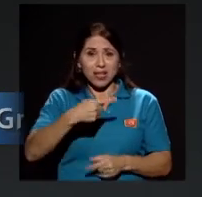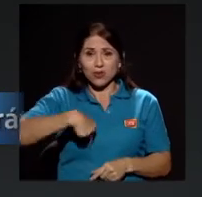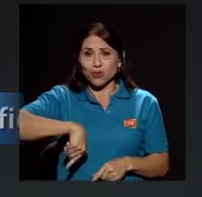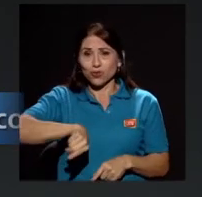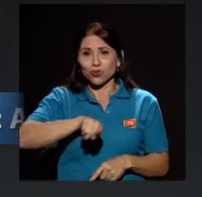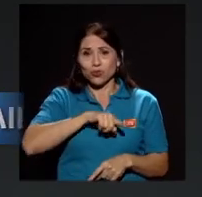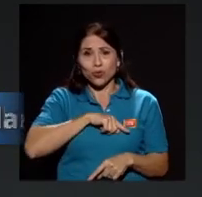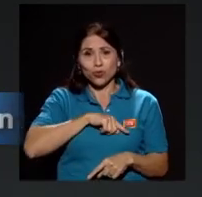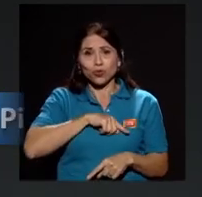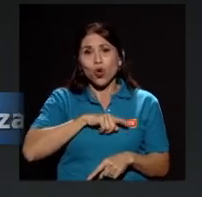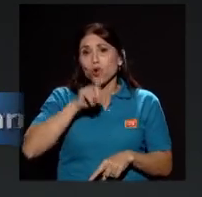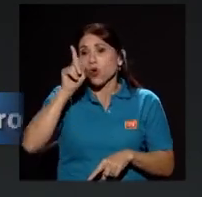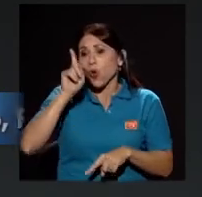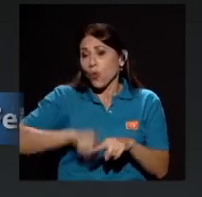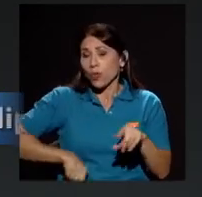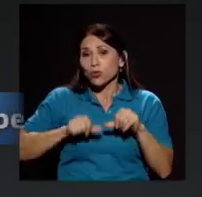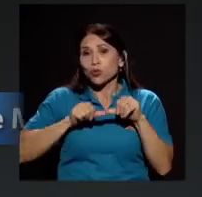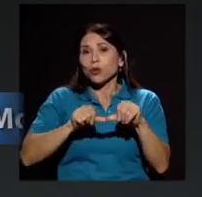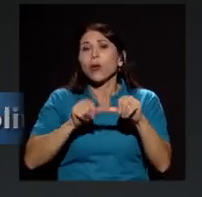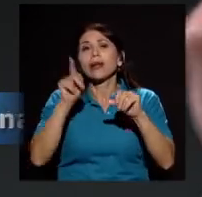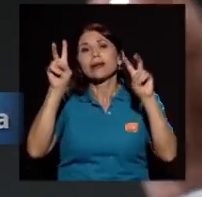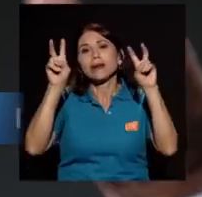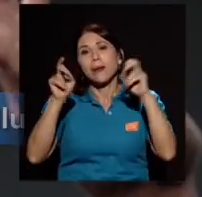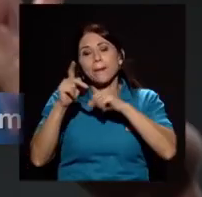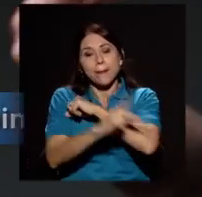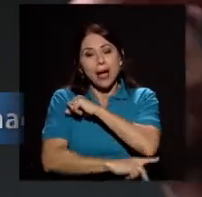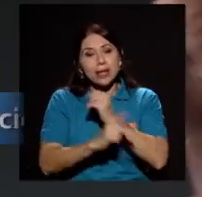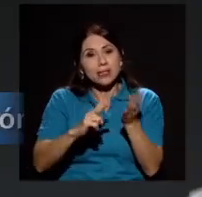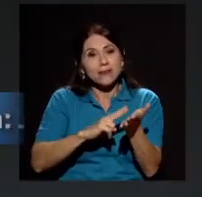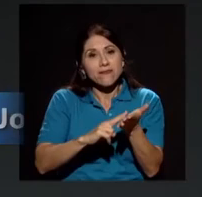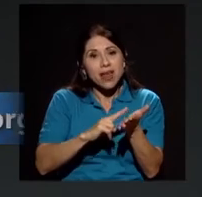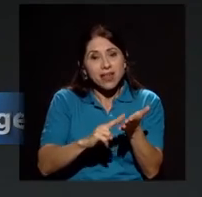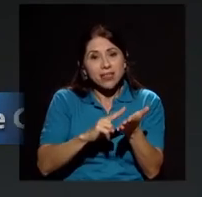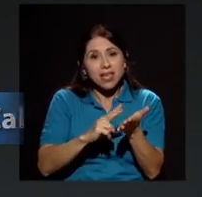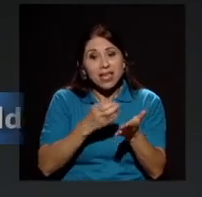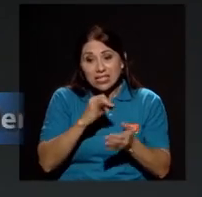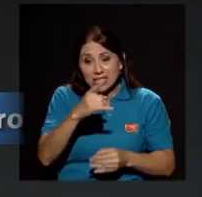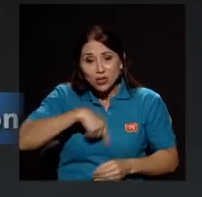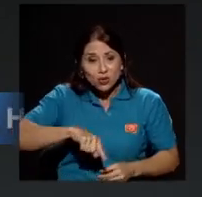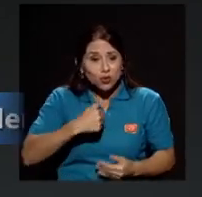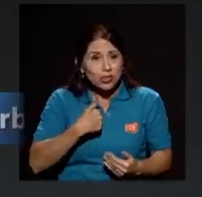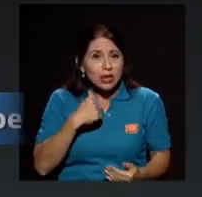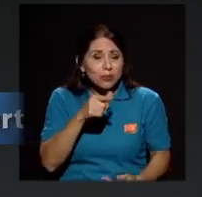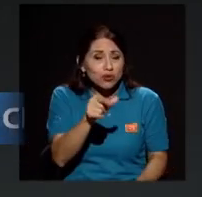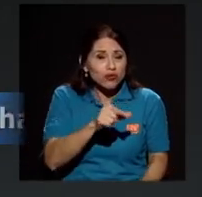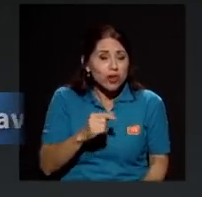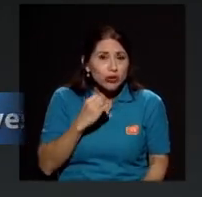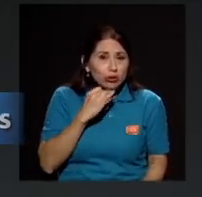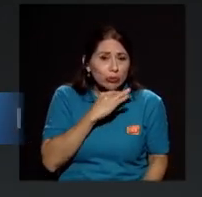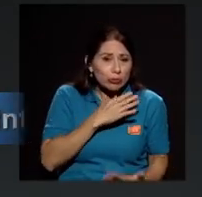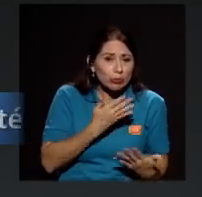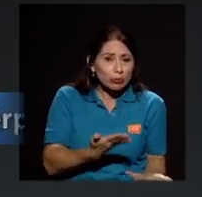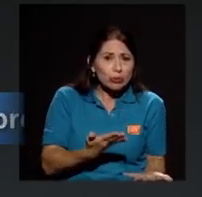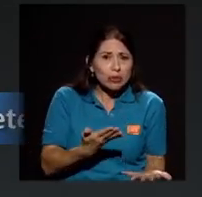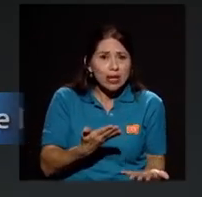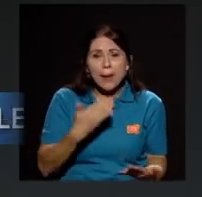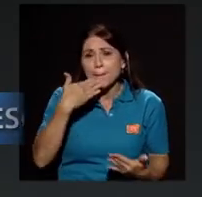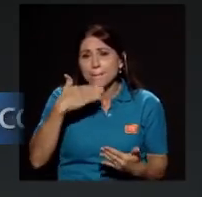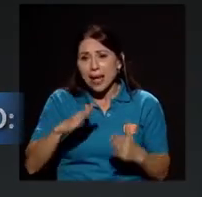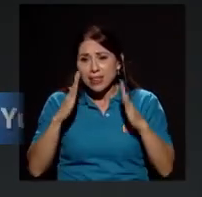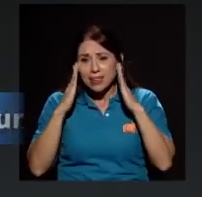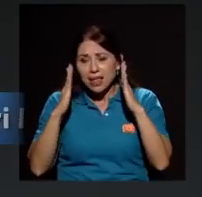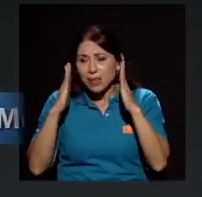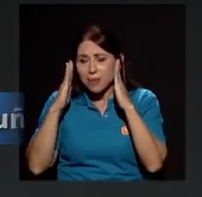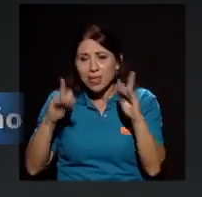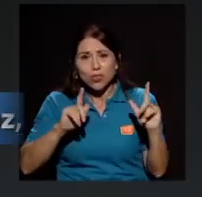ser el país verde que queremos ser si tenemos en los ríos que tenemos y tenemos el mal tratamiento de